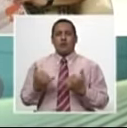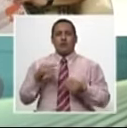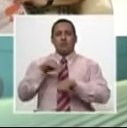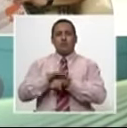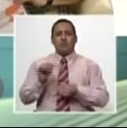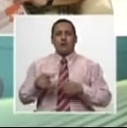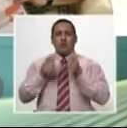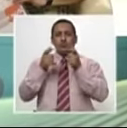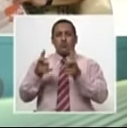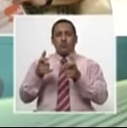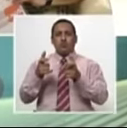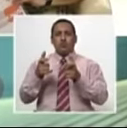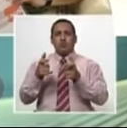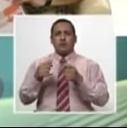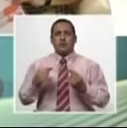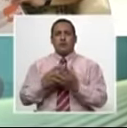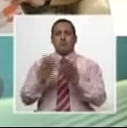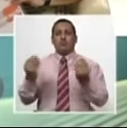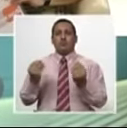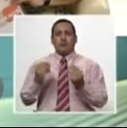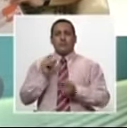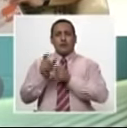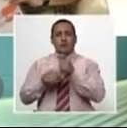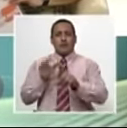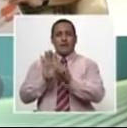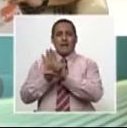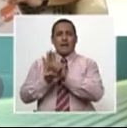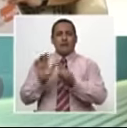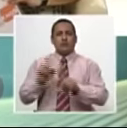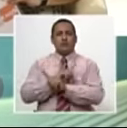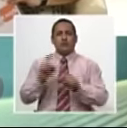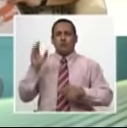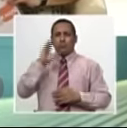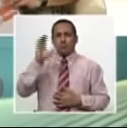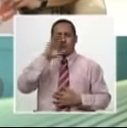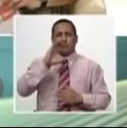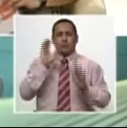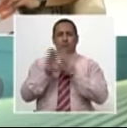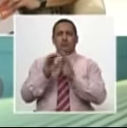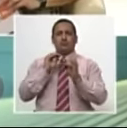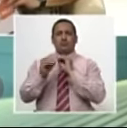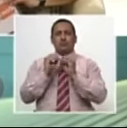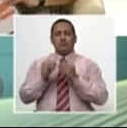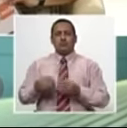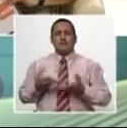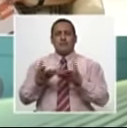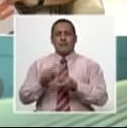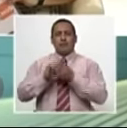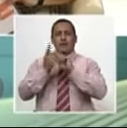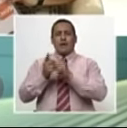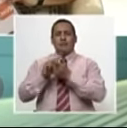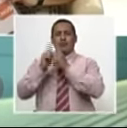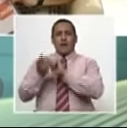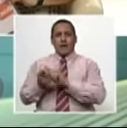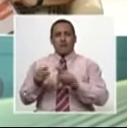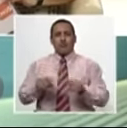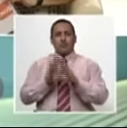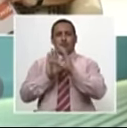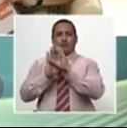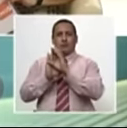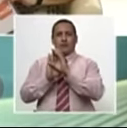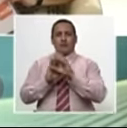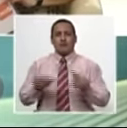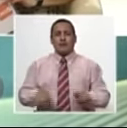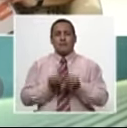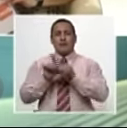Respecto del control, ¿no? De la legalidad, no encuentro que la solución vaya tanto por las reformas